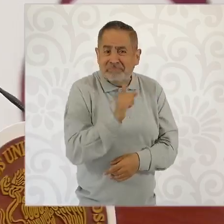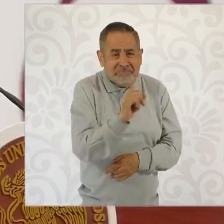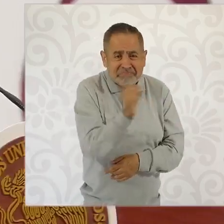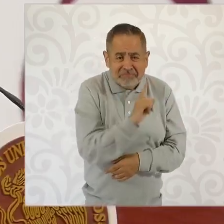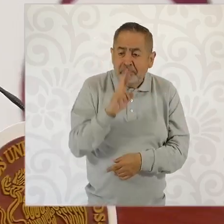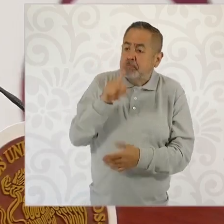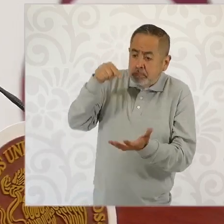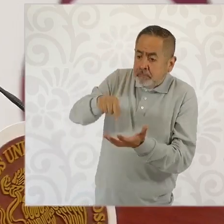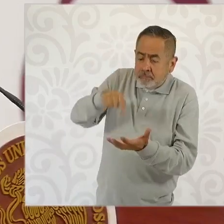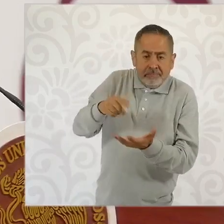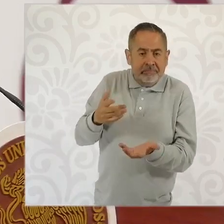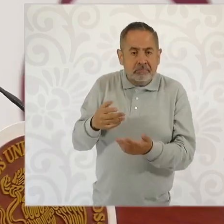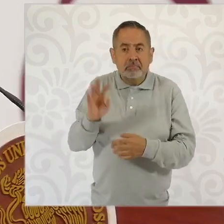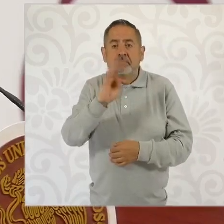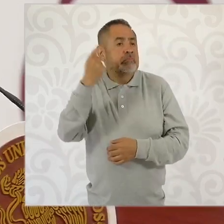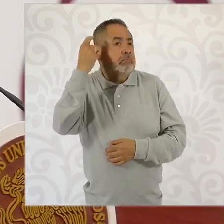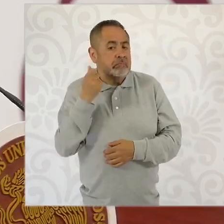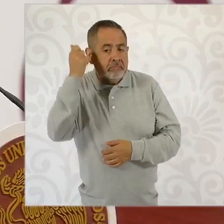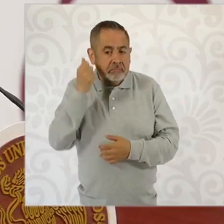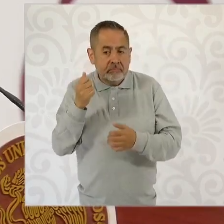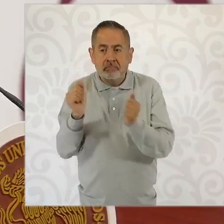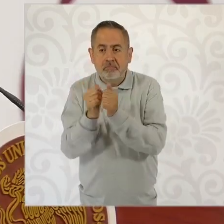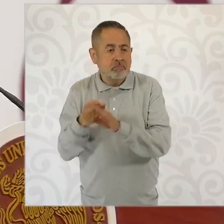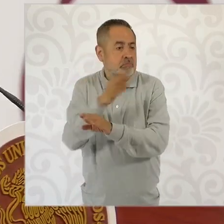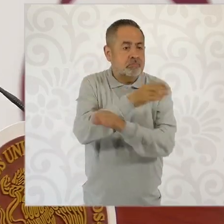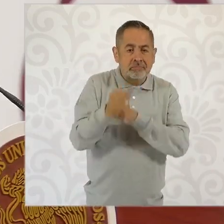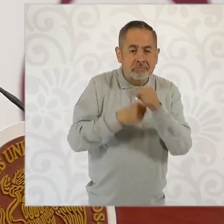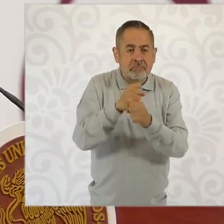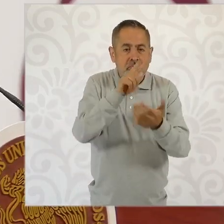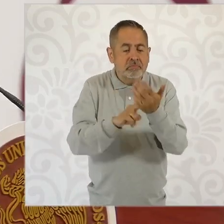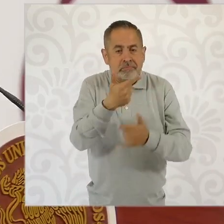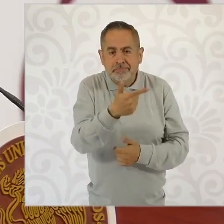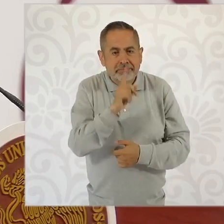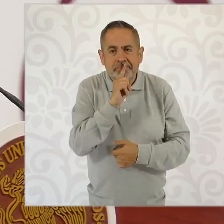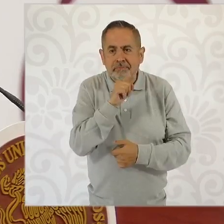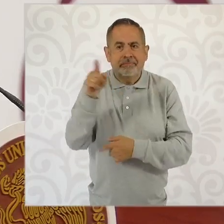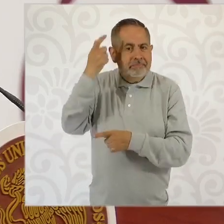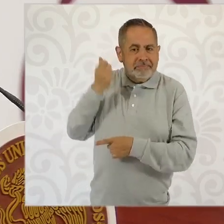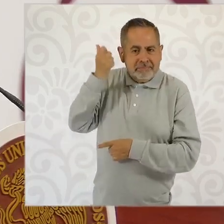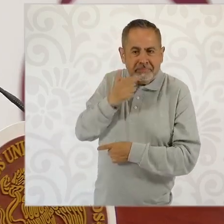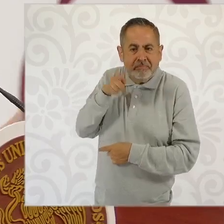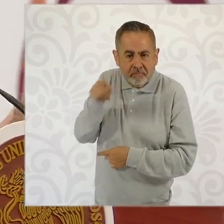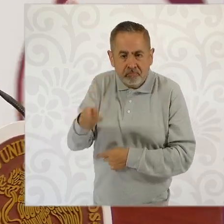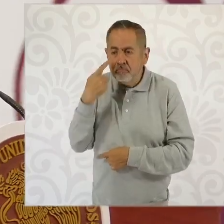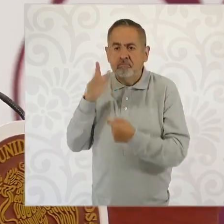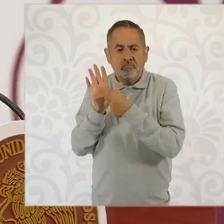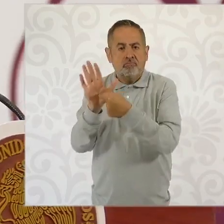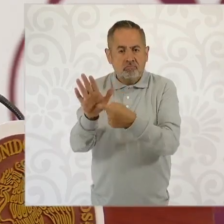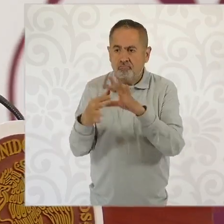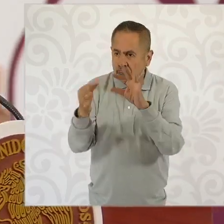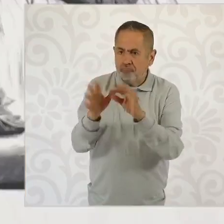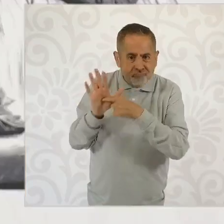que la jubilación que tendrían con base en la reforma del 2007. Pero quitar esa reforma. Y lo hemos demostrado, por